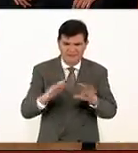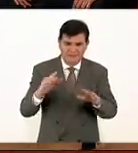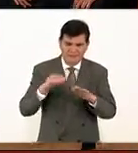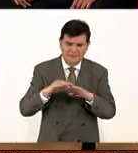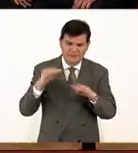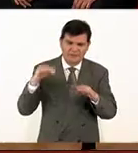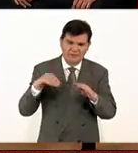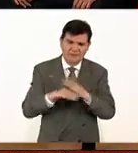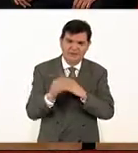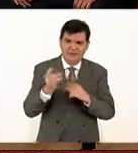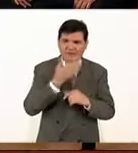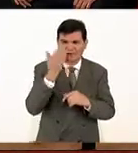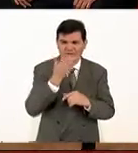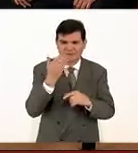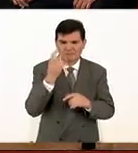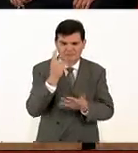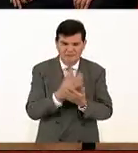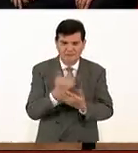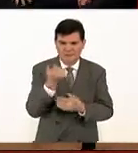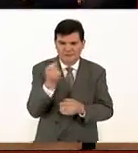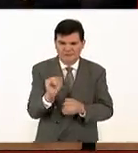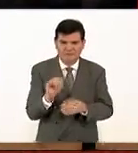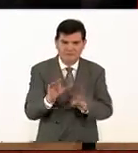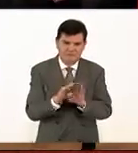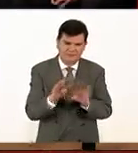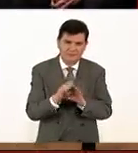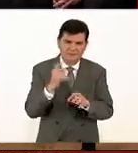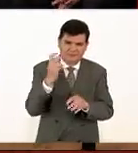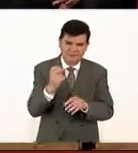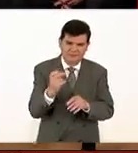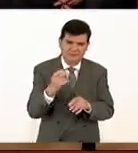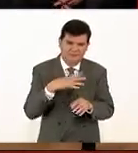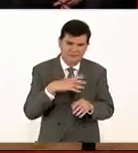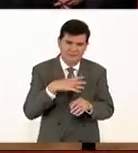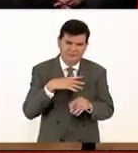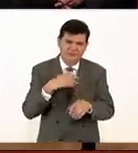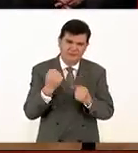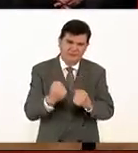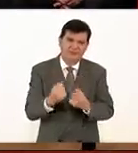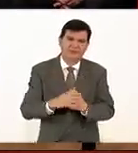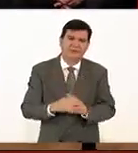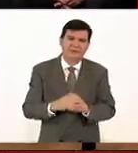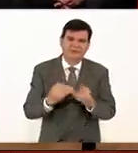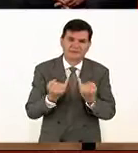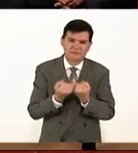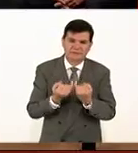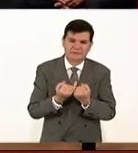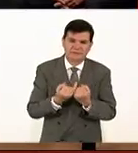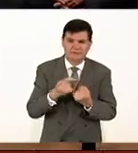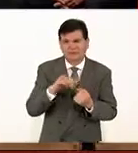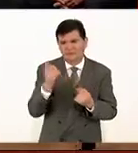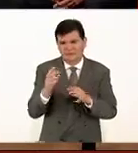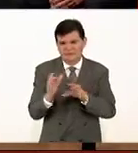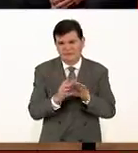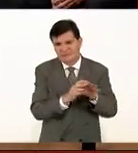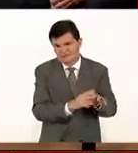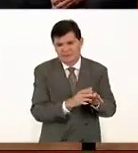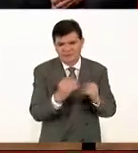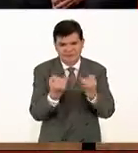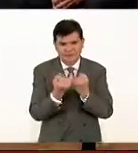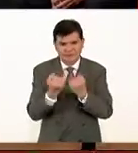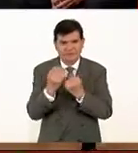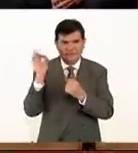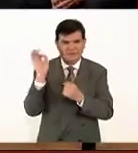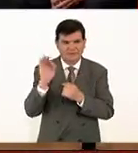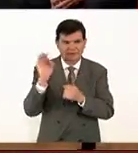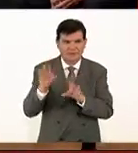los medios tradicionales, solamente así ahí hay es donde impacto. ahí es donde tiene más impacto, ¿no? Correcto. El otro también influye, pero